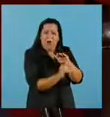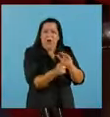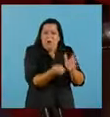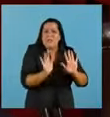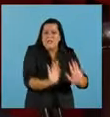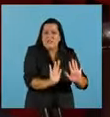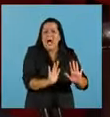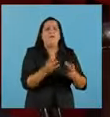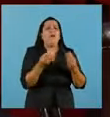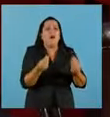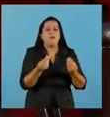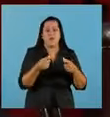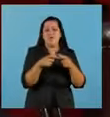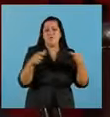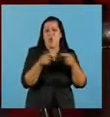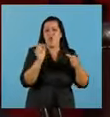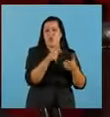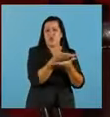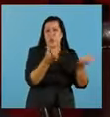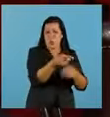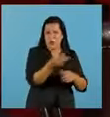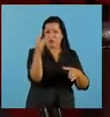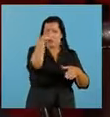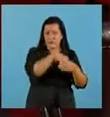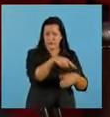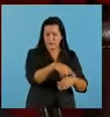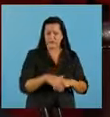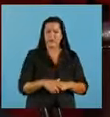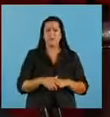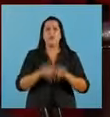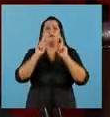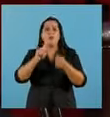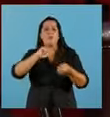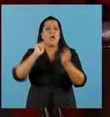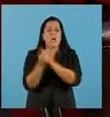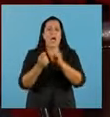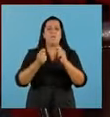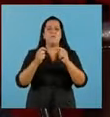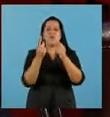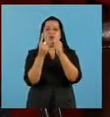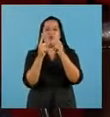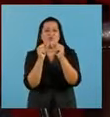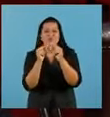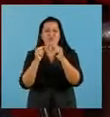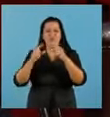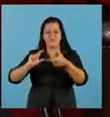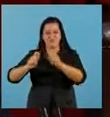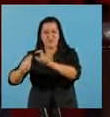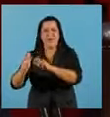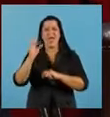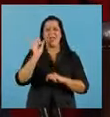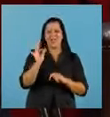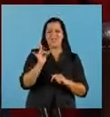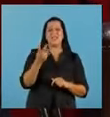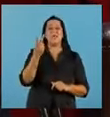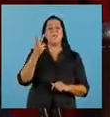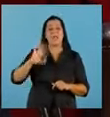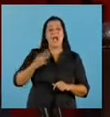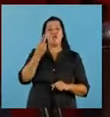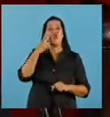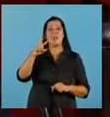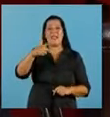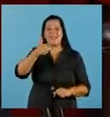estuviera compuesto por bonos públicos. Por el cambio de índice de movilidad jubilatoria dispuesto en diciembre del año